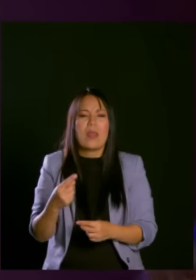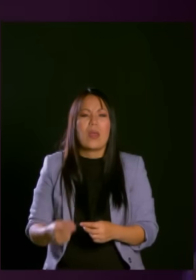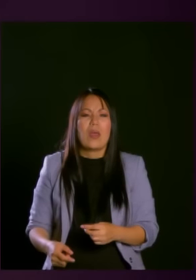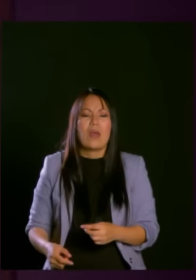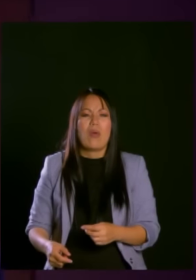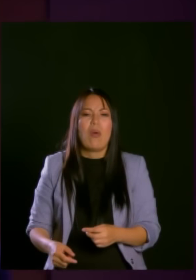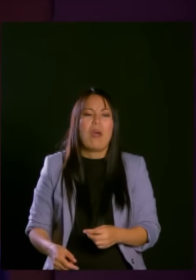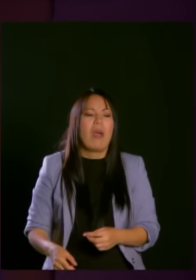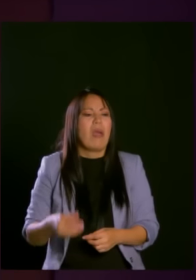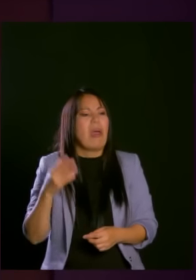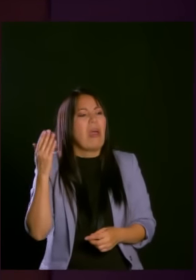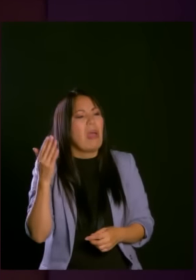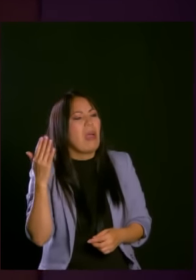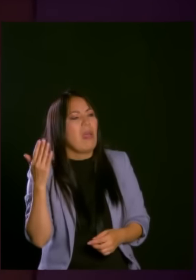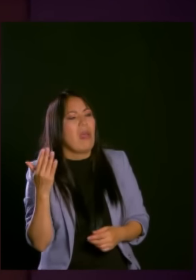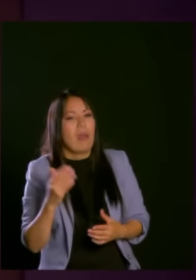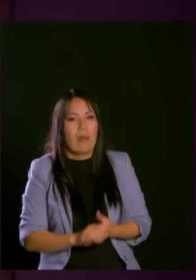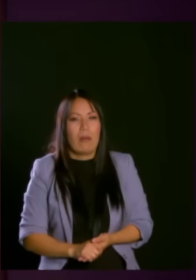los ignorantes.